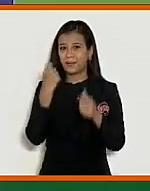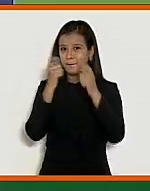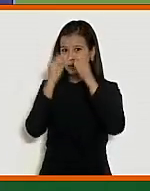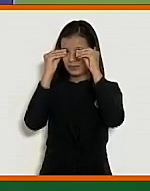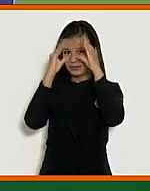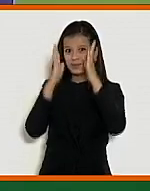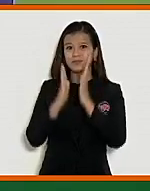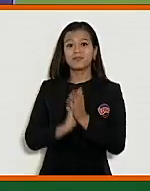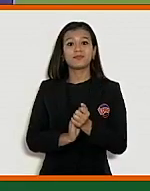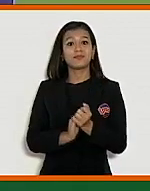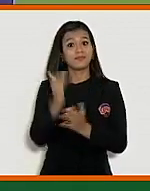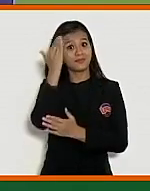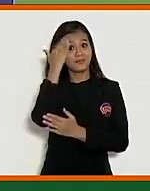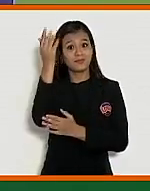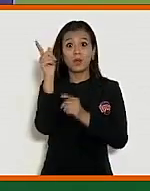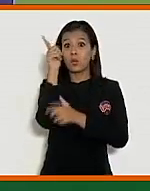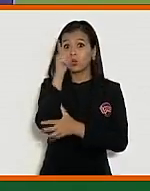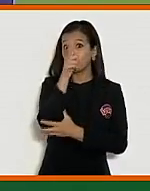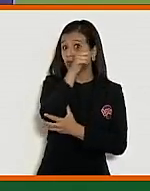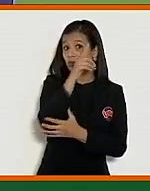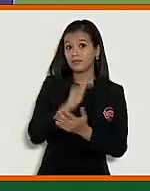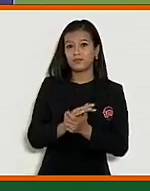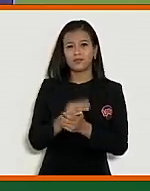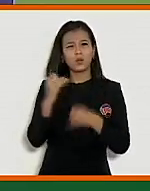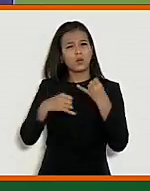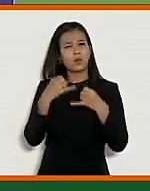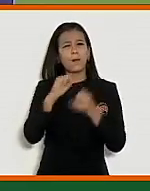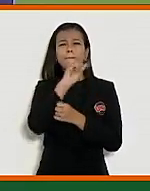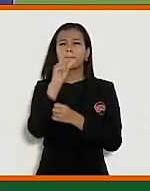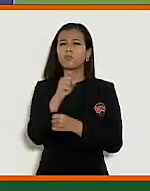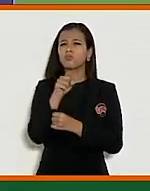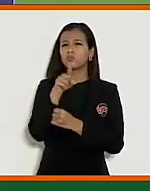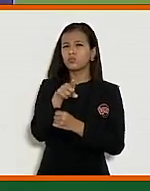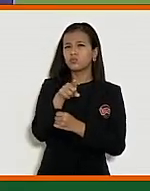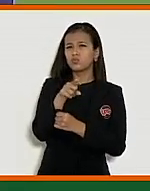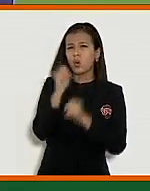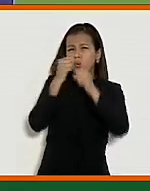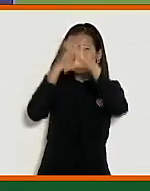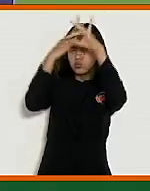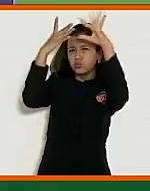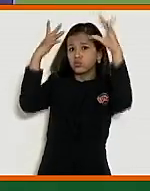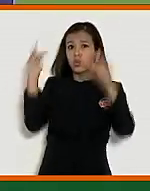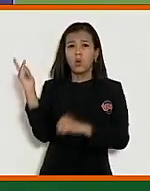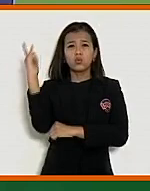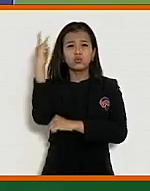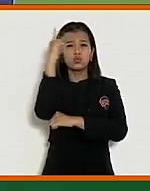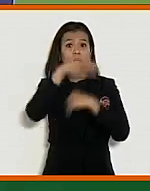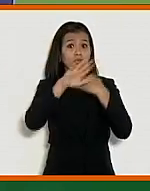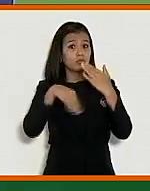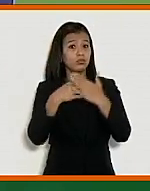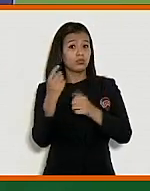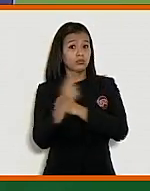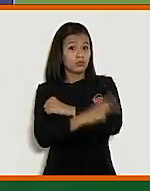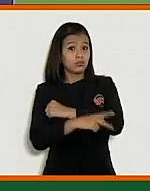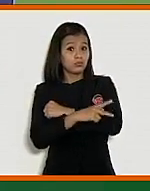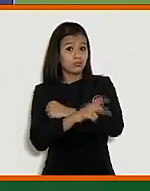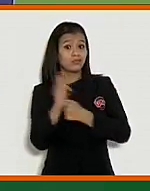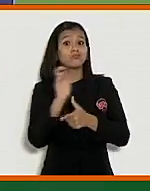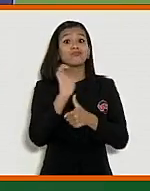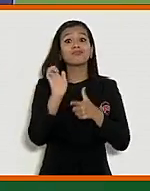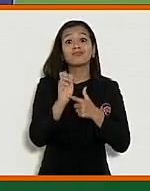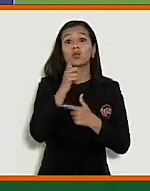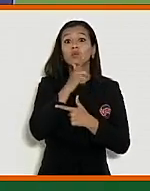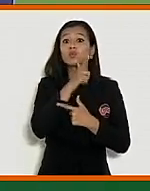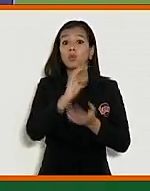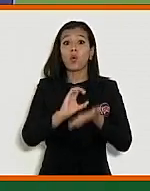mañana. Te saluda Laisha Serrano. Querido jugador, ¿alguna vez soñaste con viajar por el mundo? Recuerda que con el Loto Superpremio puedes hacerlo realidad. Su